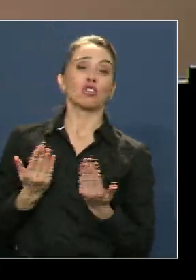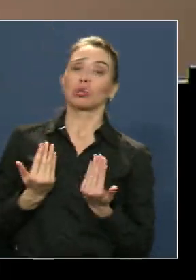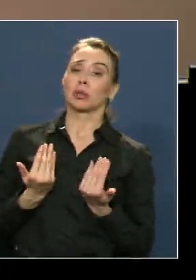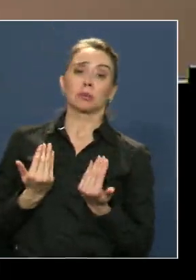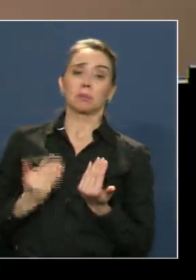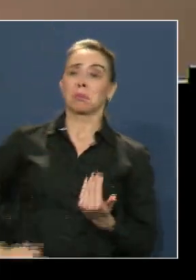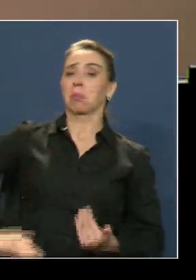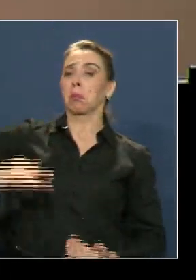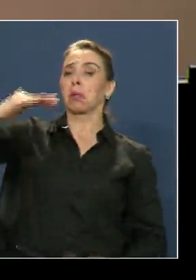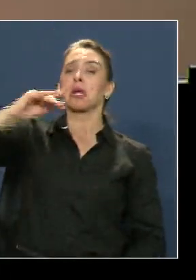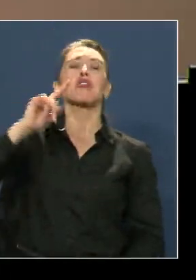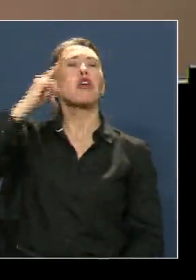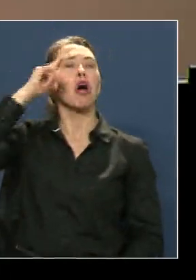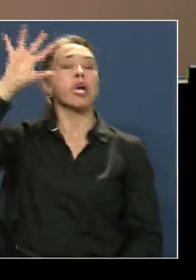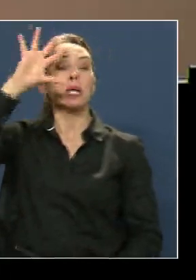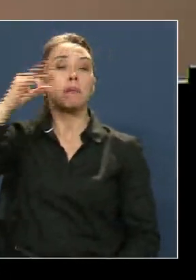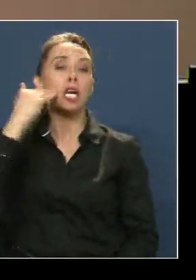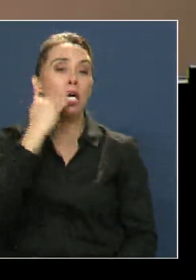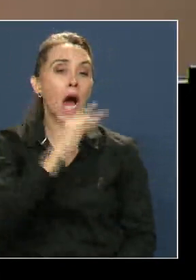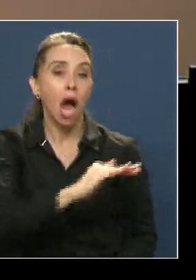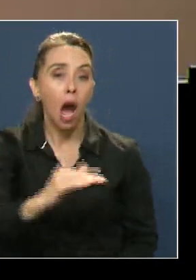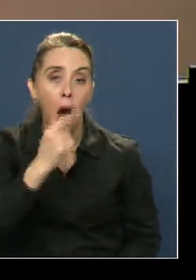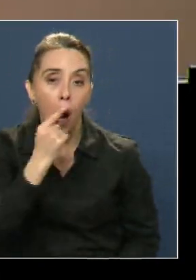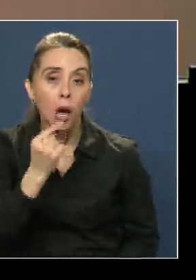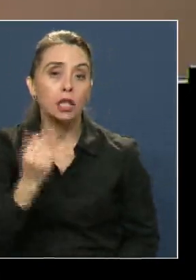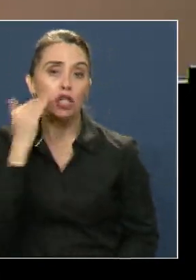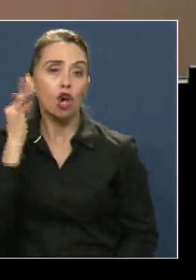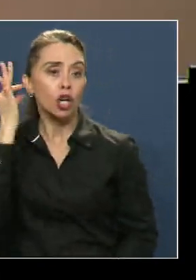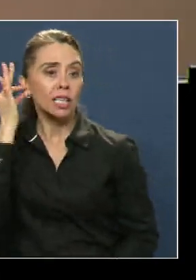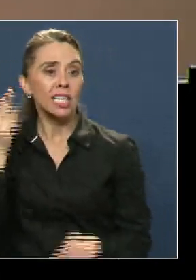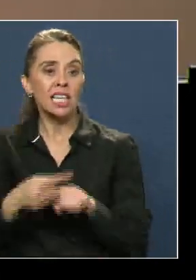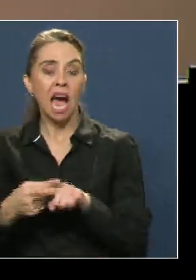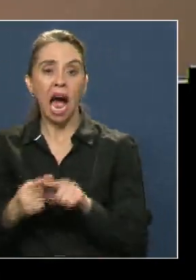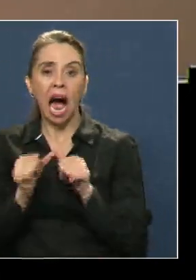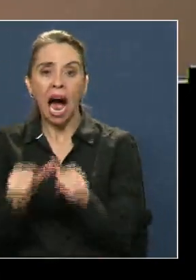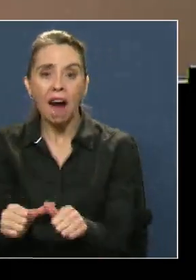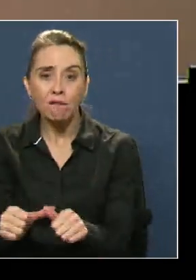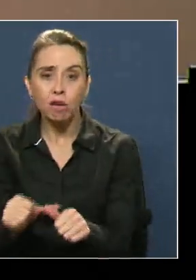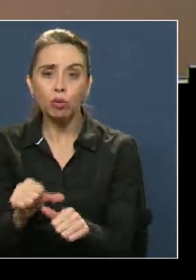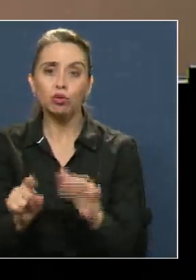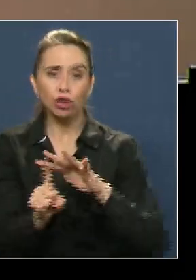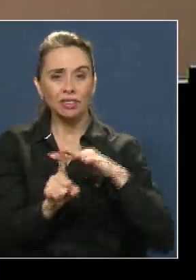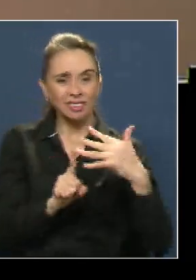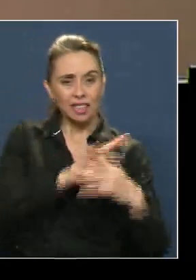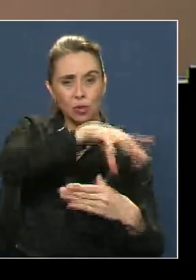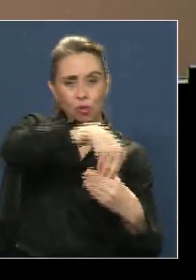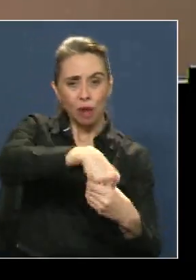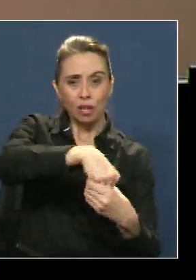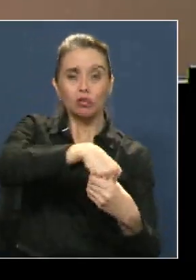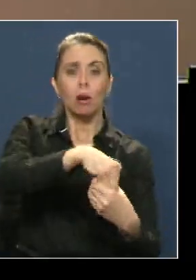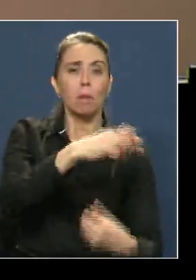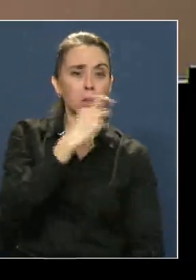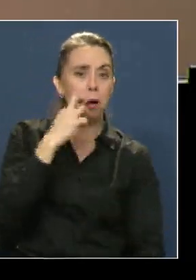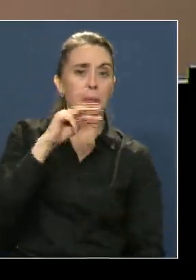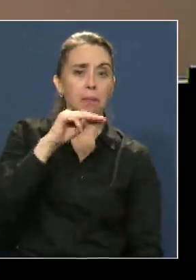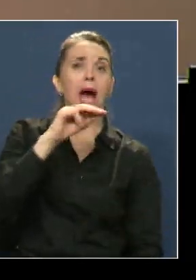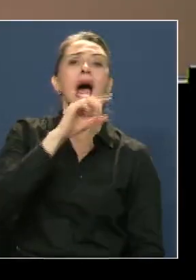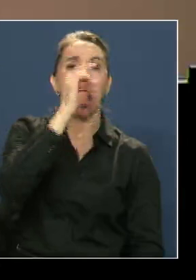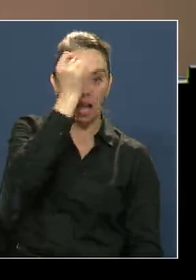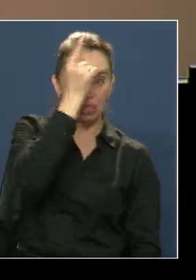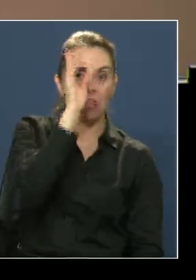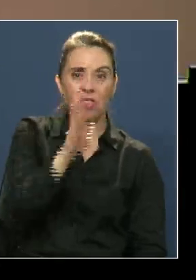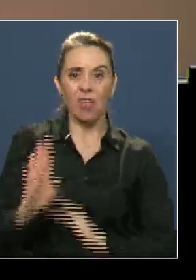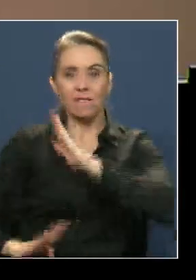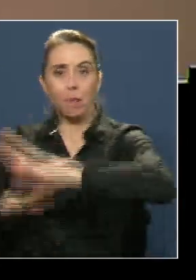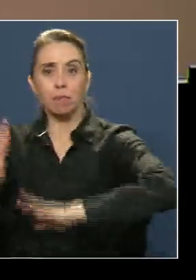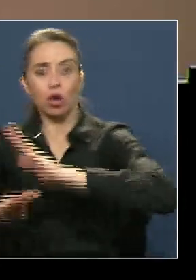menos imagina, que niños y niñas sean abusados en un contexto donde deben y donde los padres entienden que deben estar